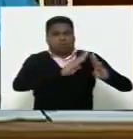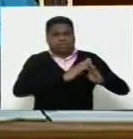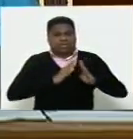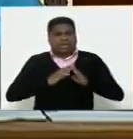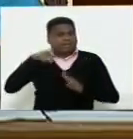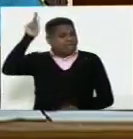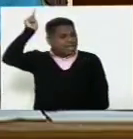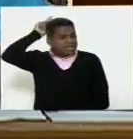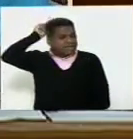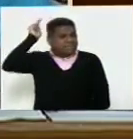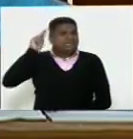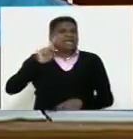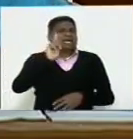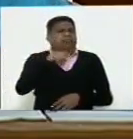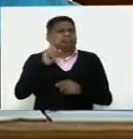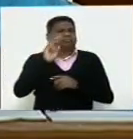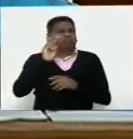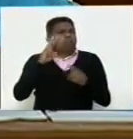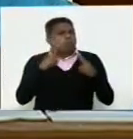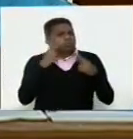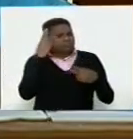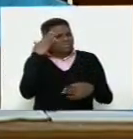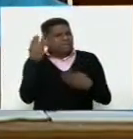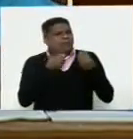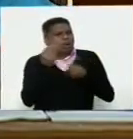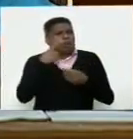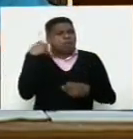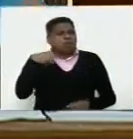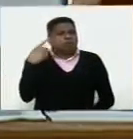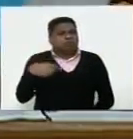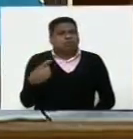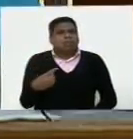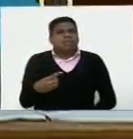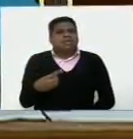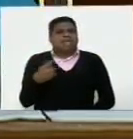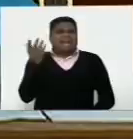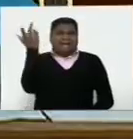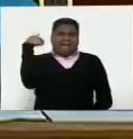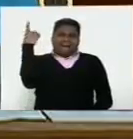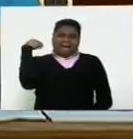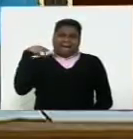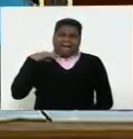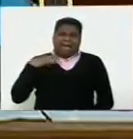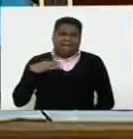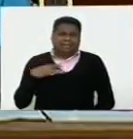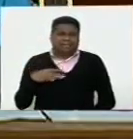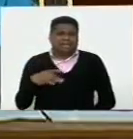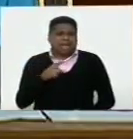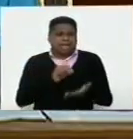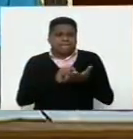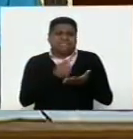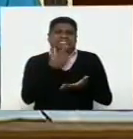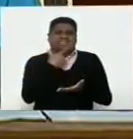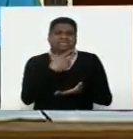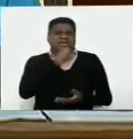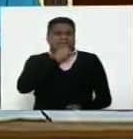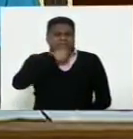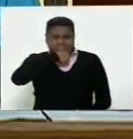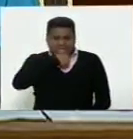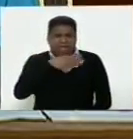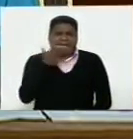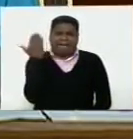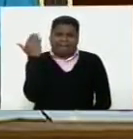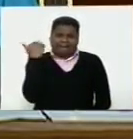en conocimiento de la cosmovisión, usos, costumbres, tradiciones y prácticas de la medicina tradicional indígena en el